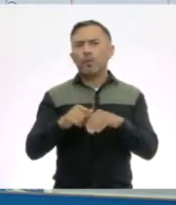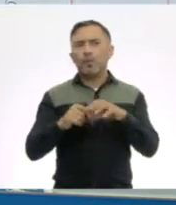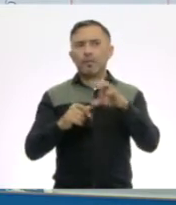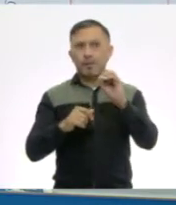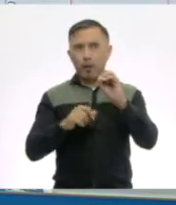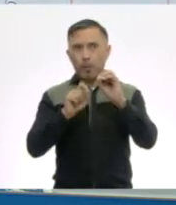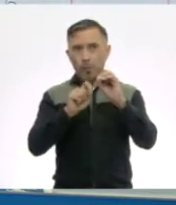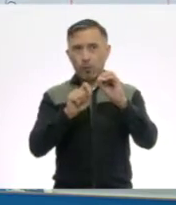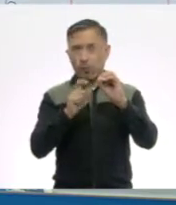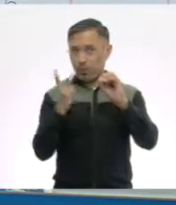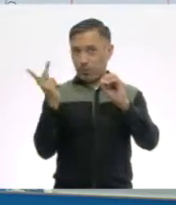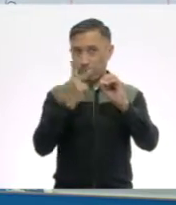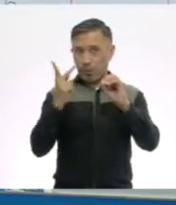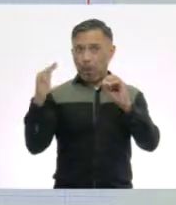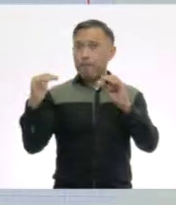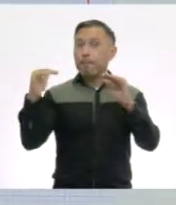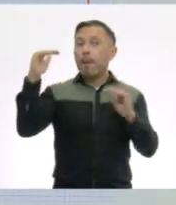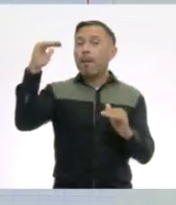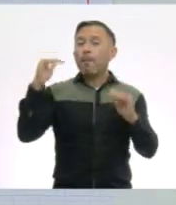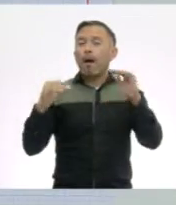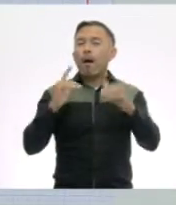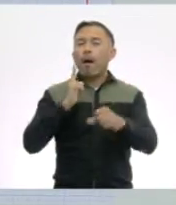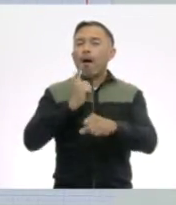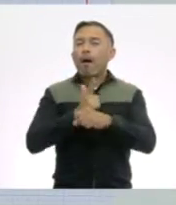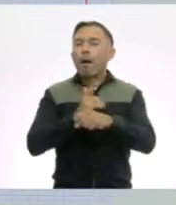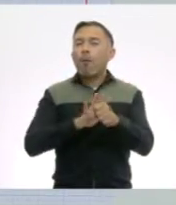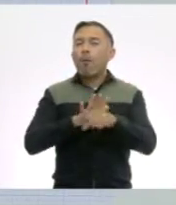el otro. En mi caso tengo